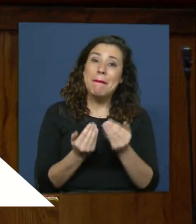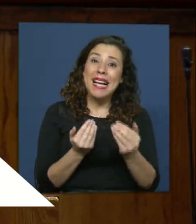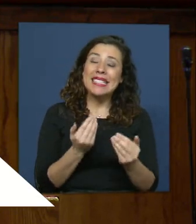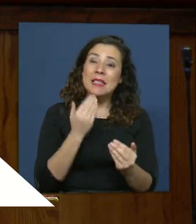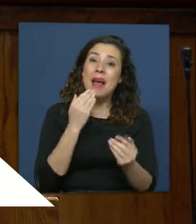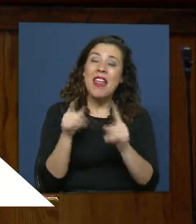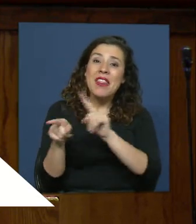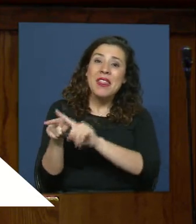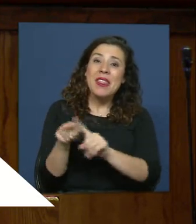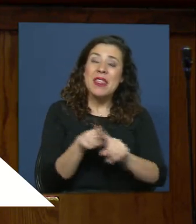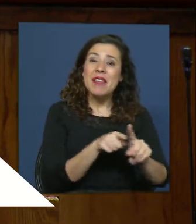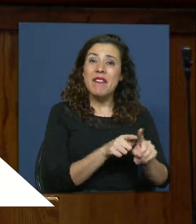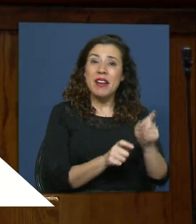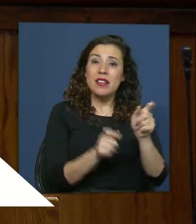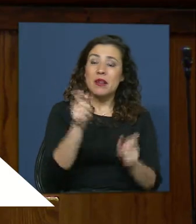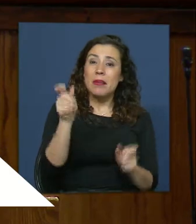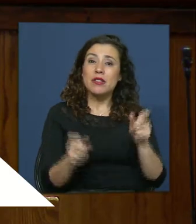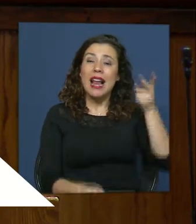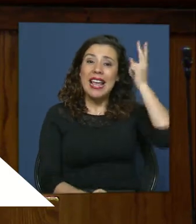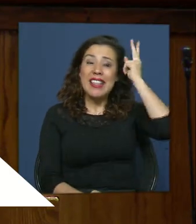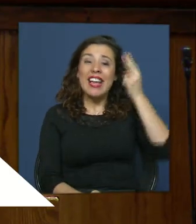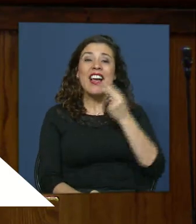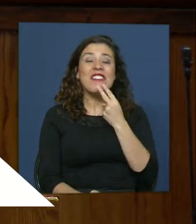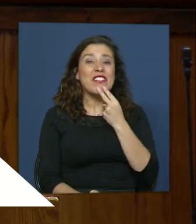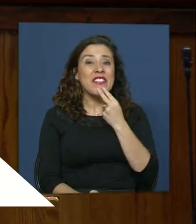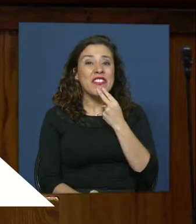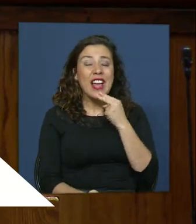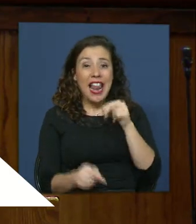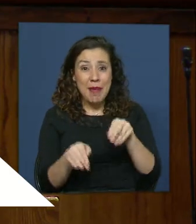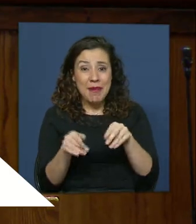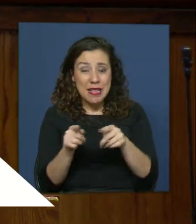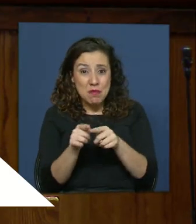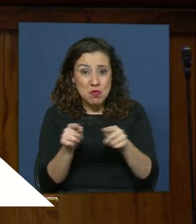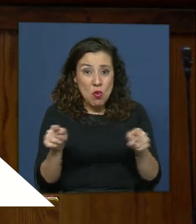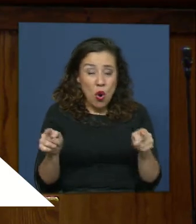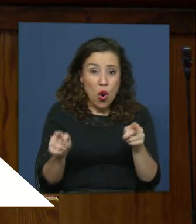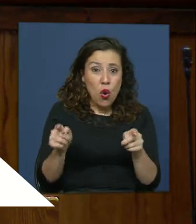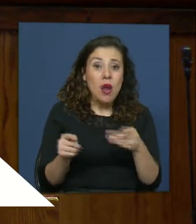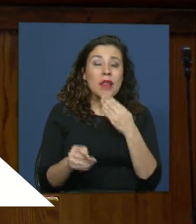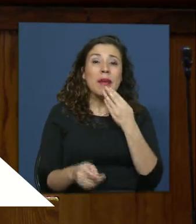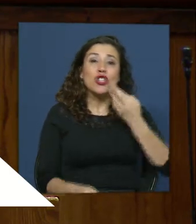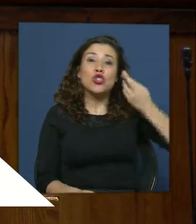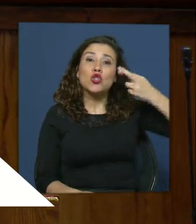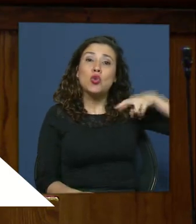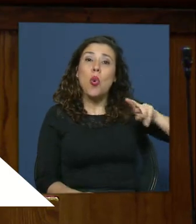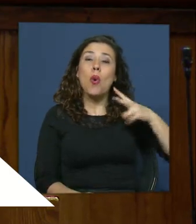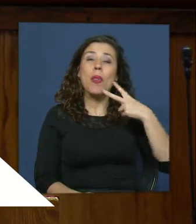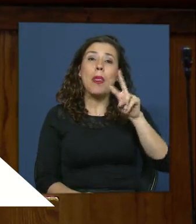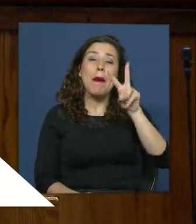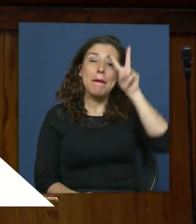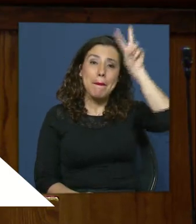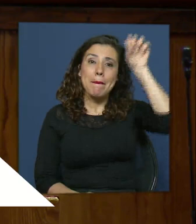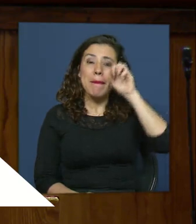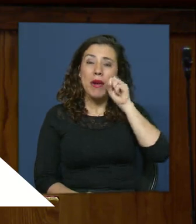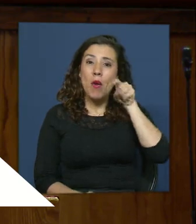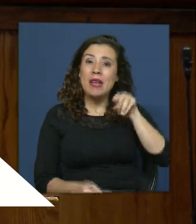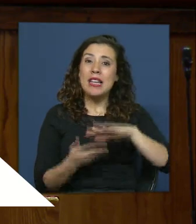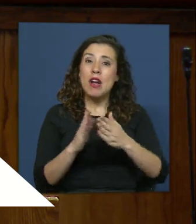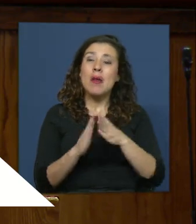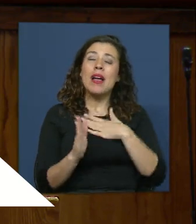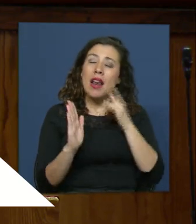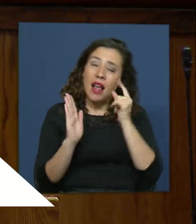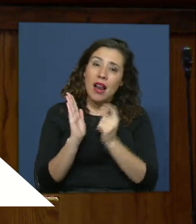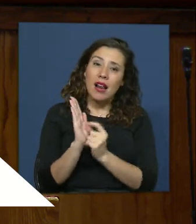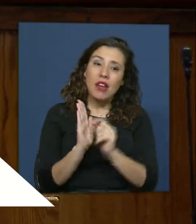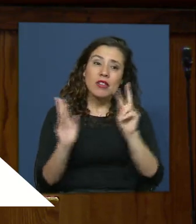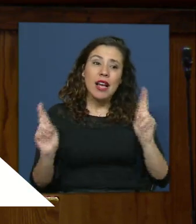a distintos grupos indígenas que habitaron entre esa zona y el sur del Perú. Es a ese pueblo al que buscan